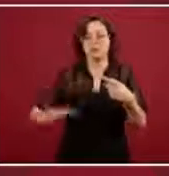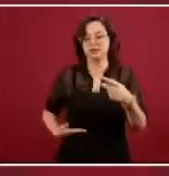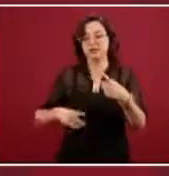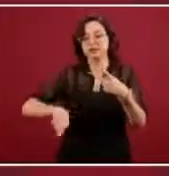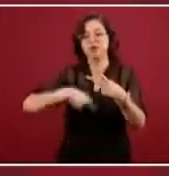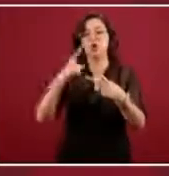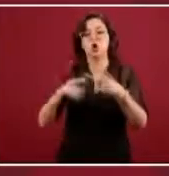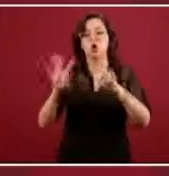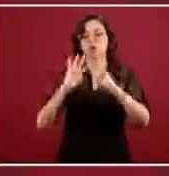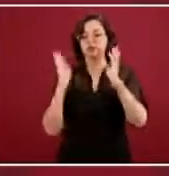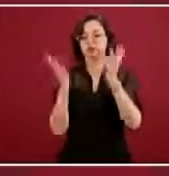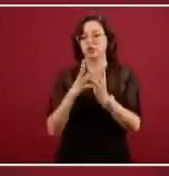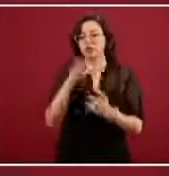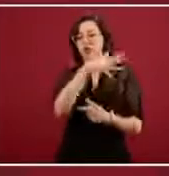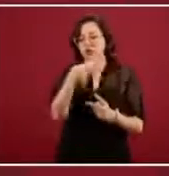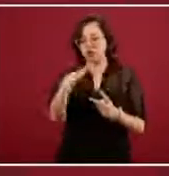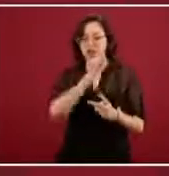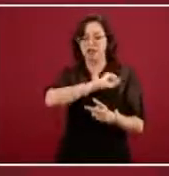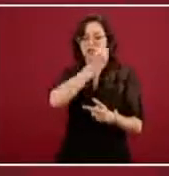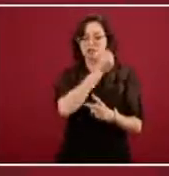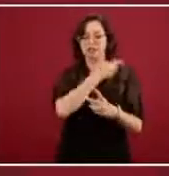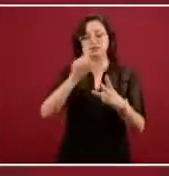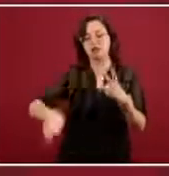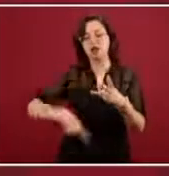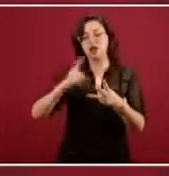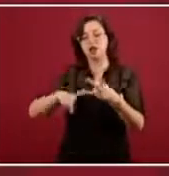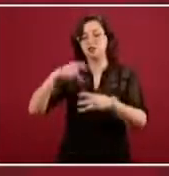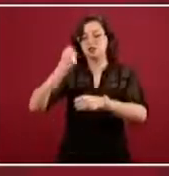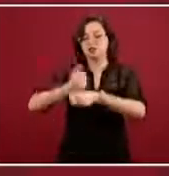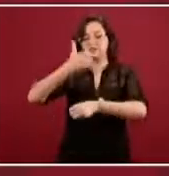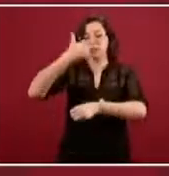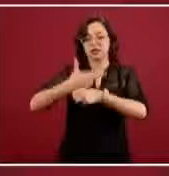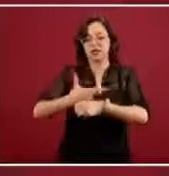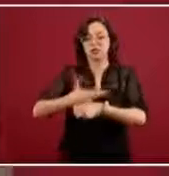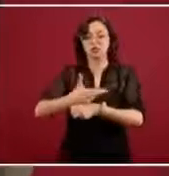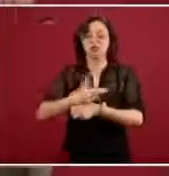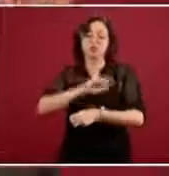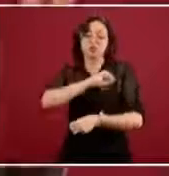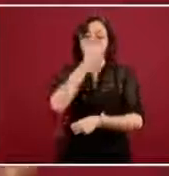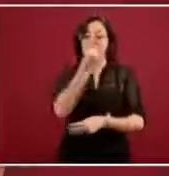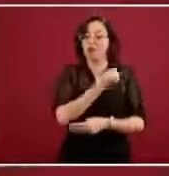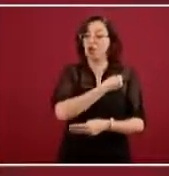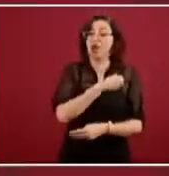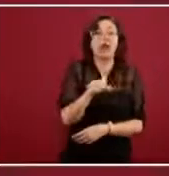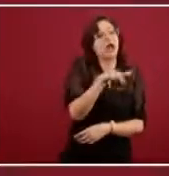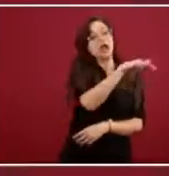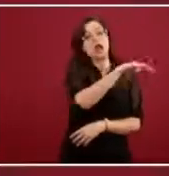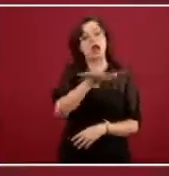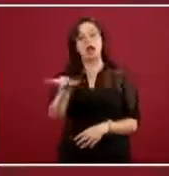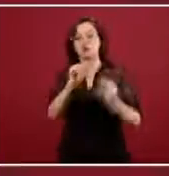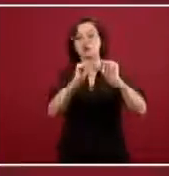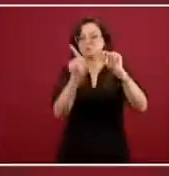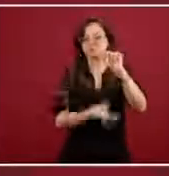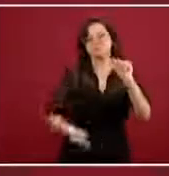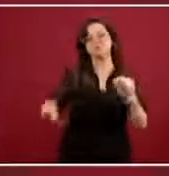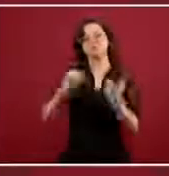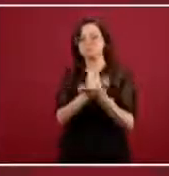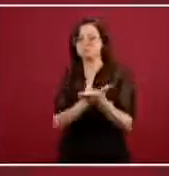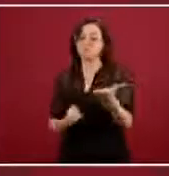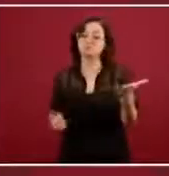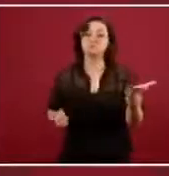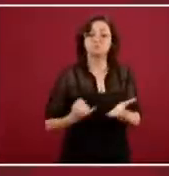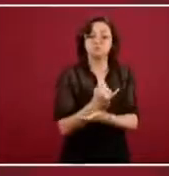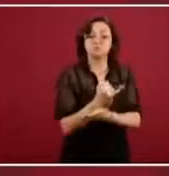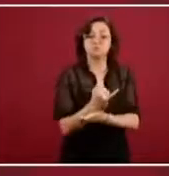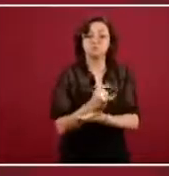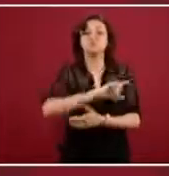el Consejo de Salubridad General y el secretario de Salud, toman disposiciones de carácter general y los